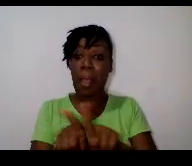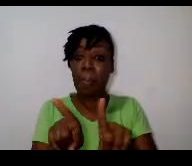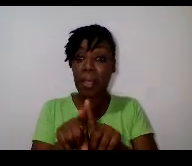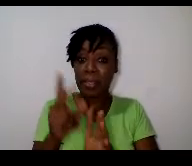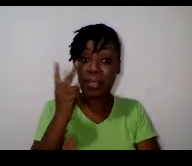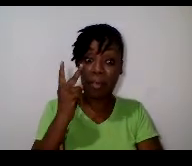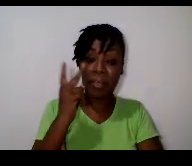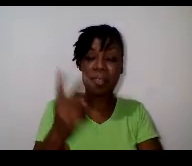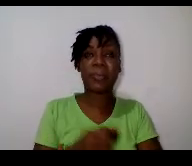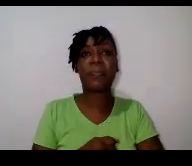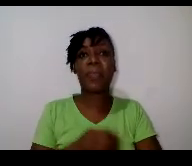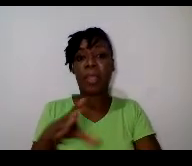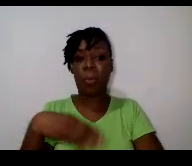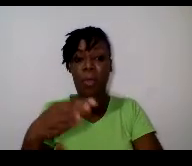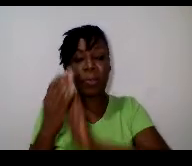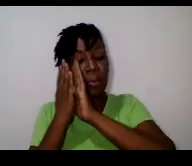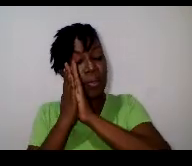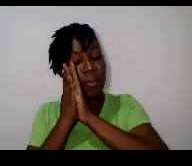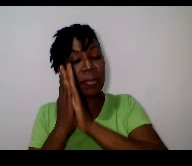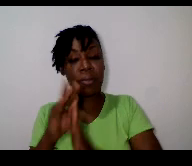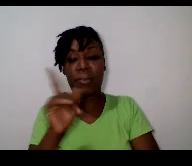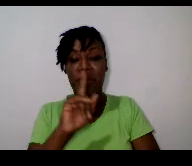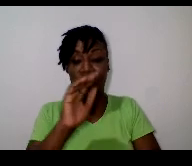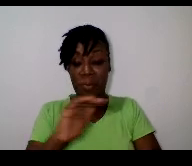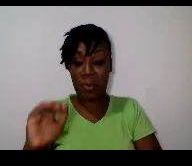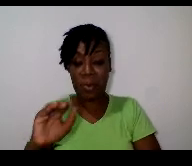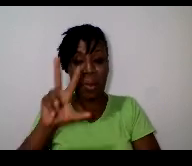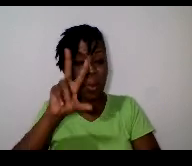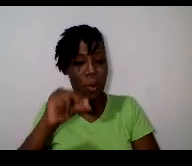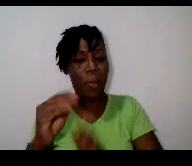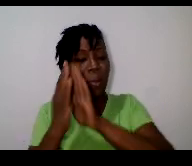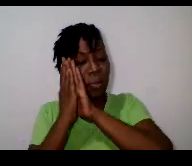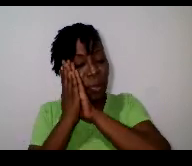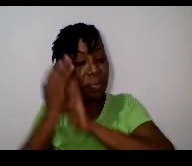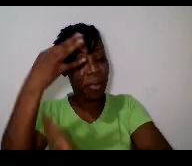al no dormir los niños, entonces obviamente